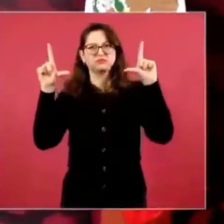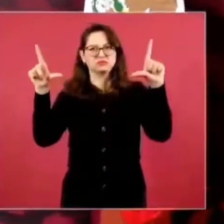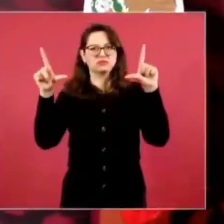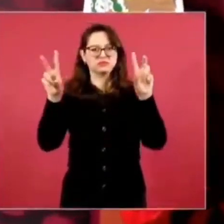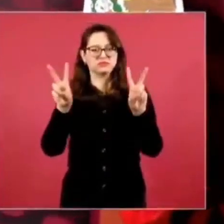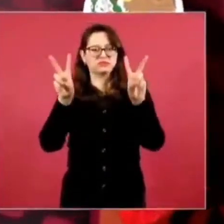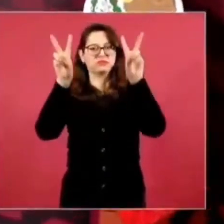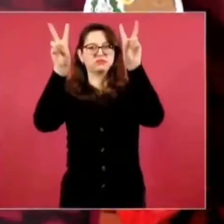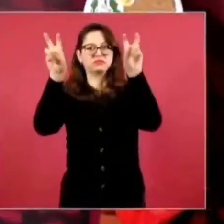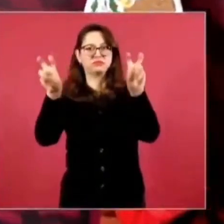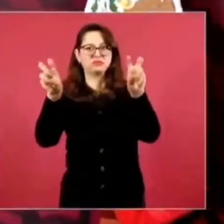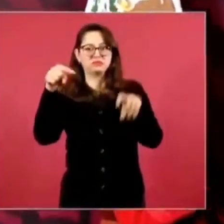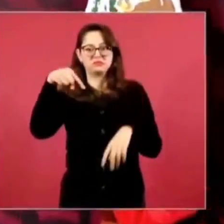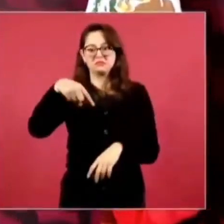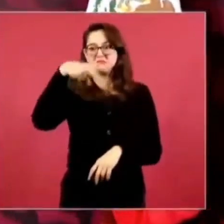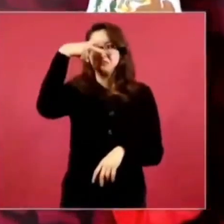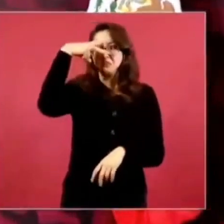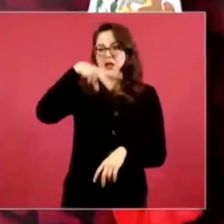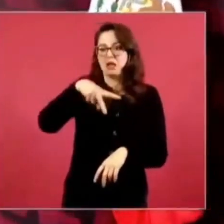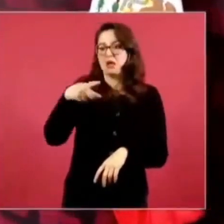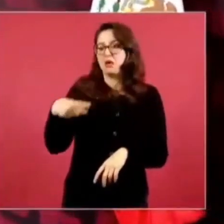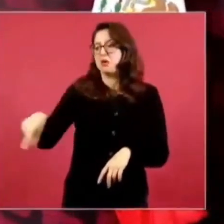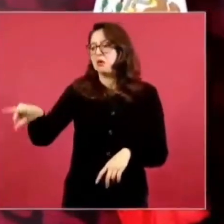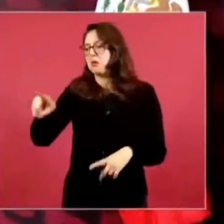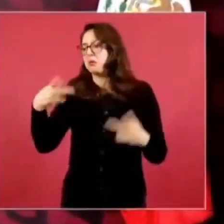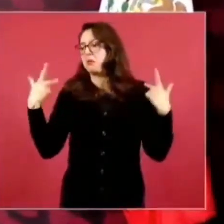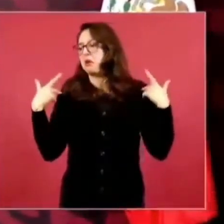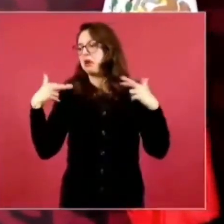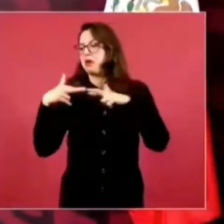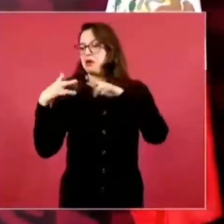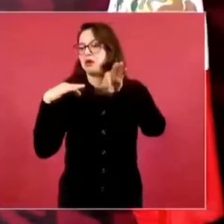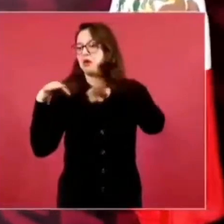¿Cuánto tiempo sin clases?